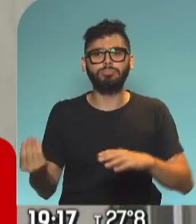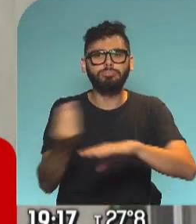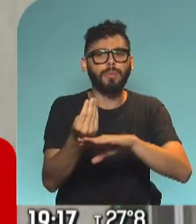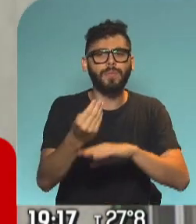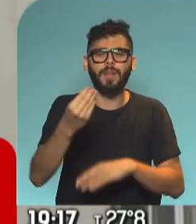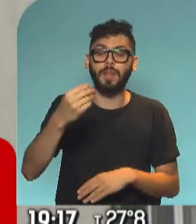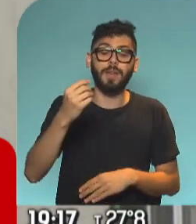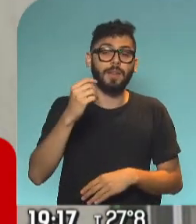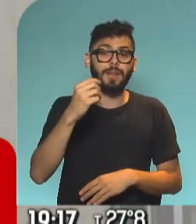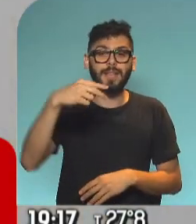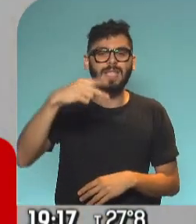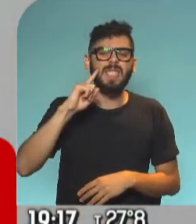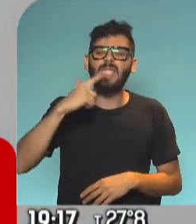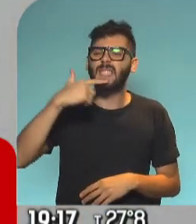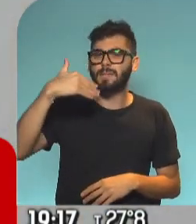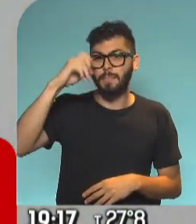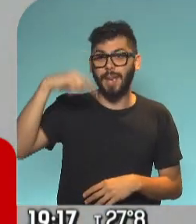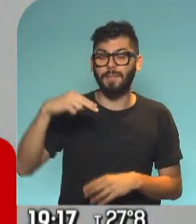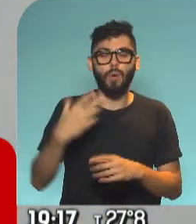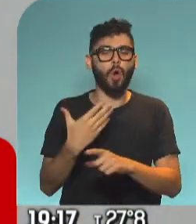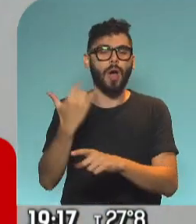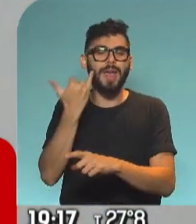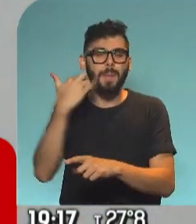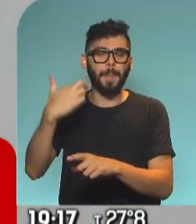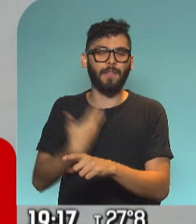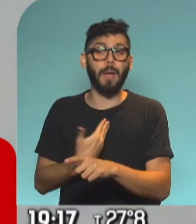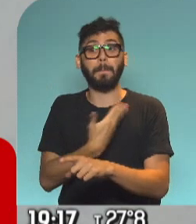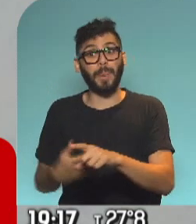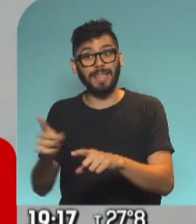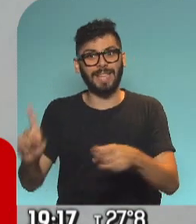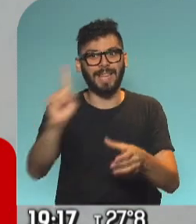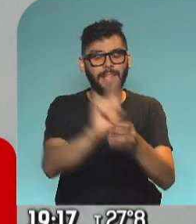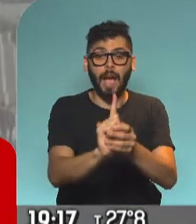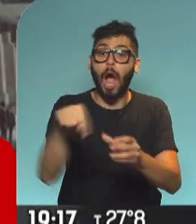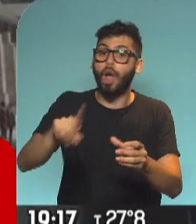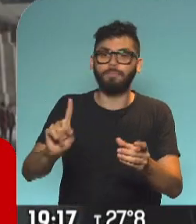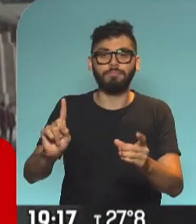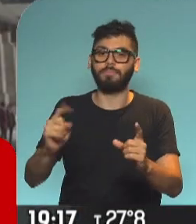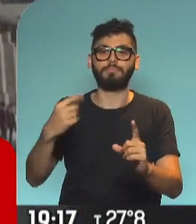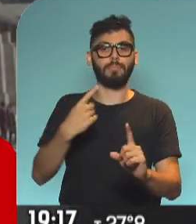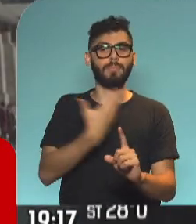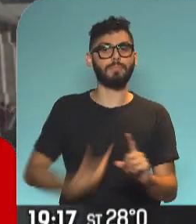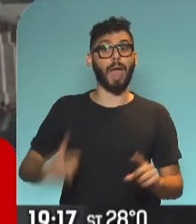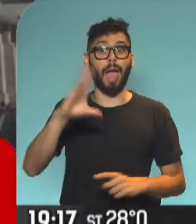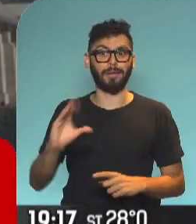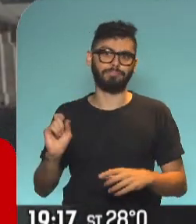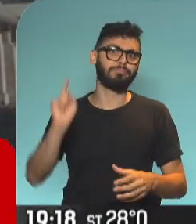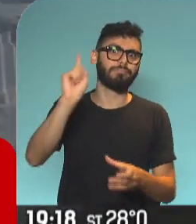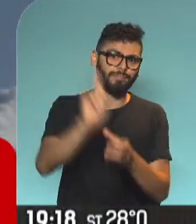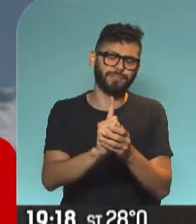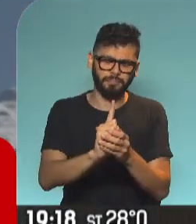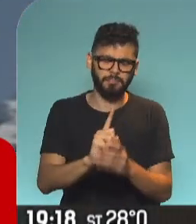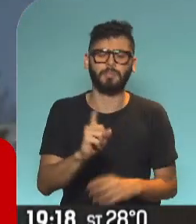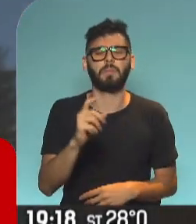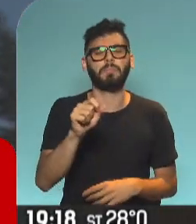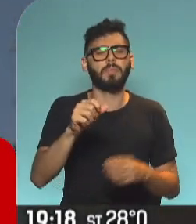Nielsen, el presidente de YPF. Bueno, en esta oportunidad será el primer mandatario argentino. Y se cree que la gran mayoría de los